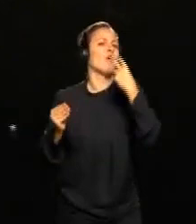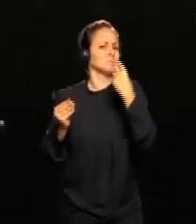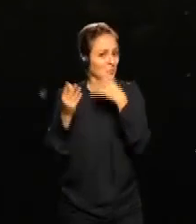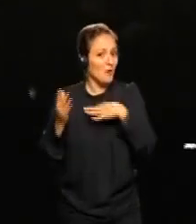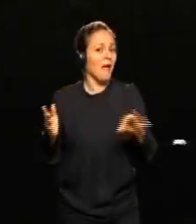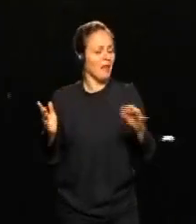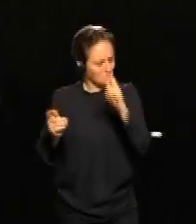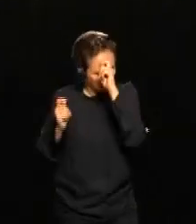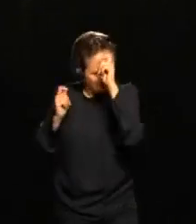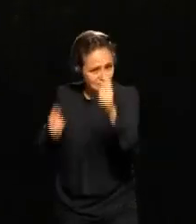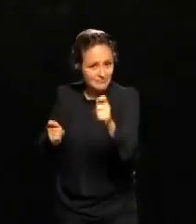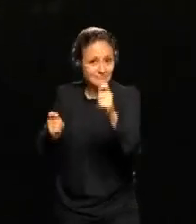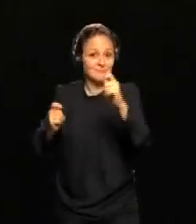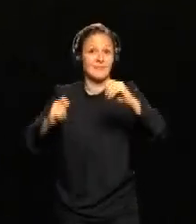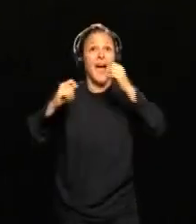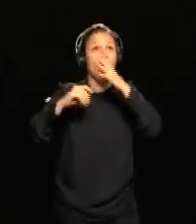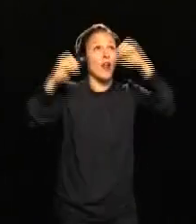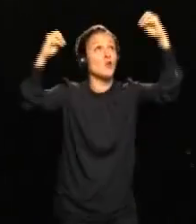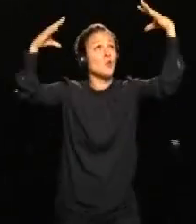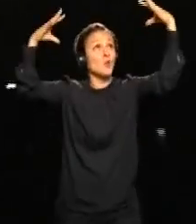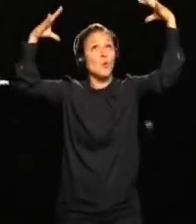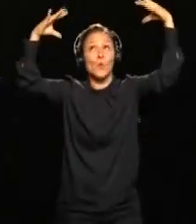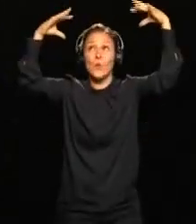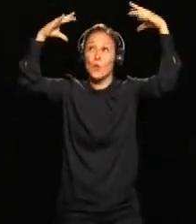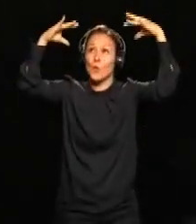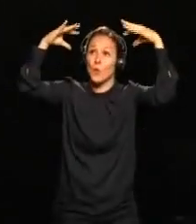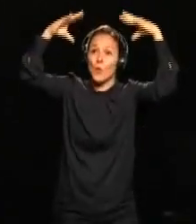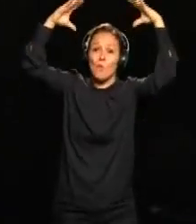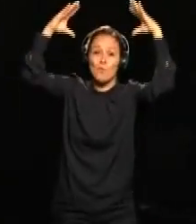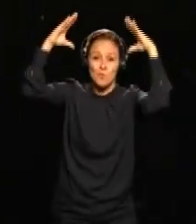adornar. Se apaga la